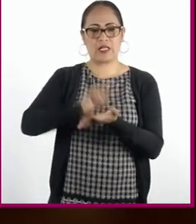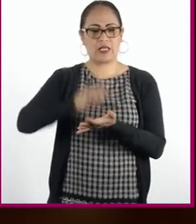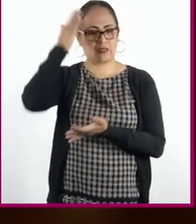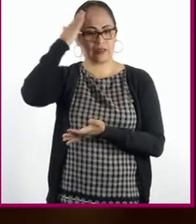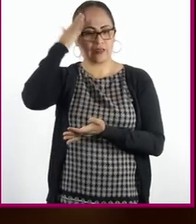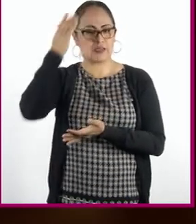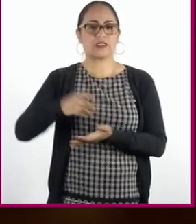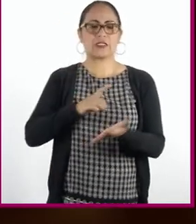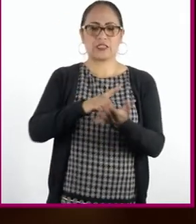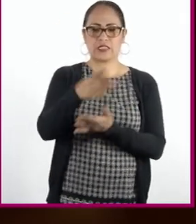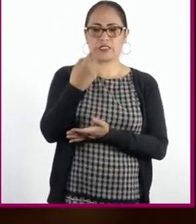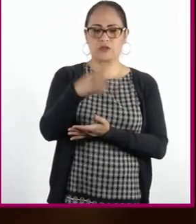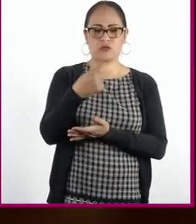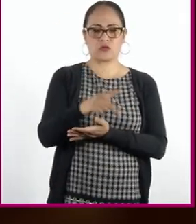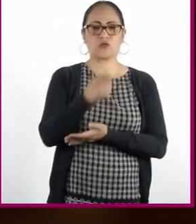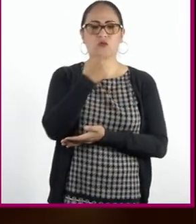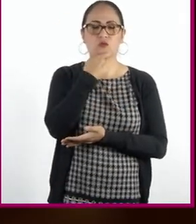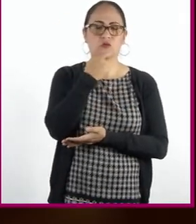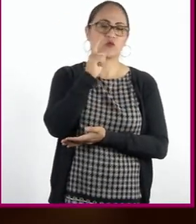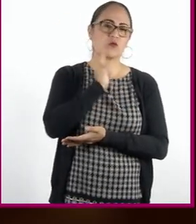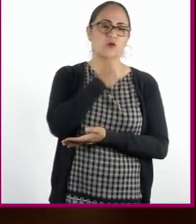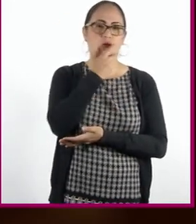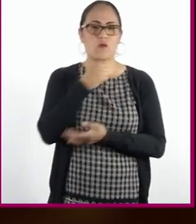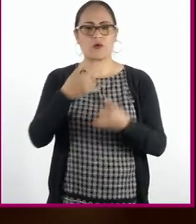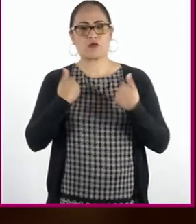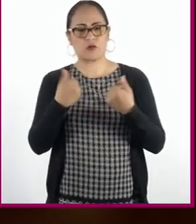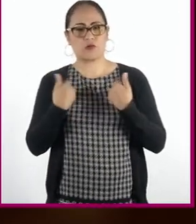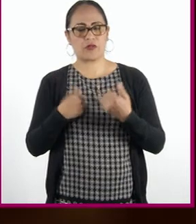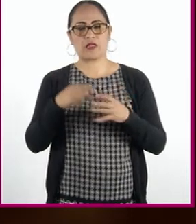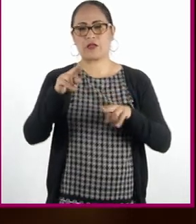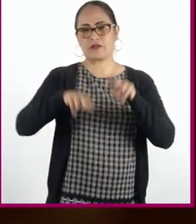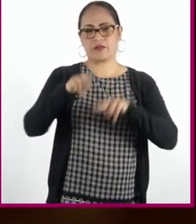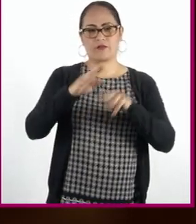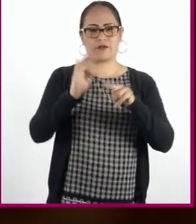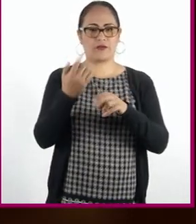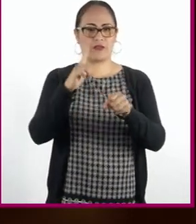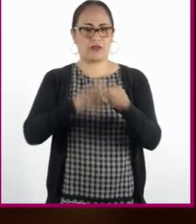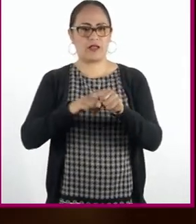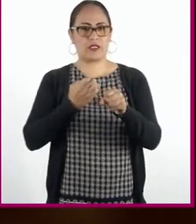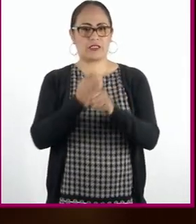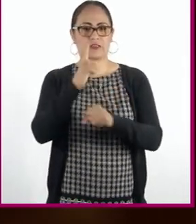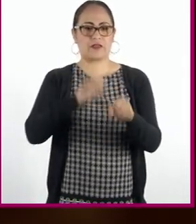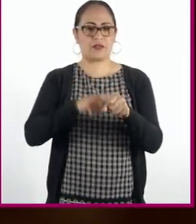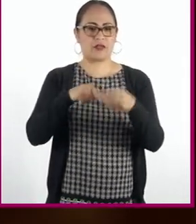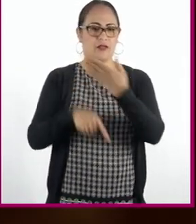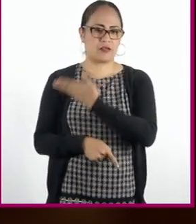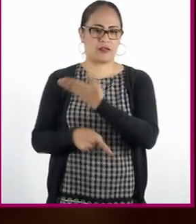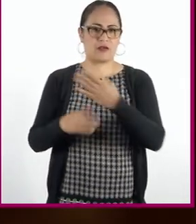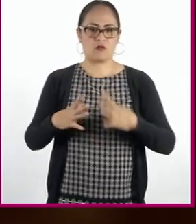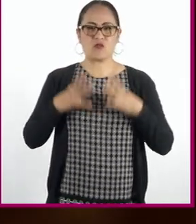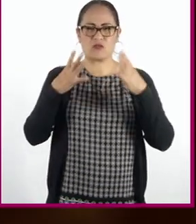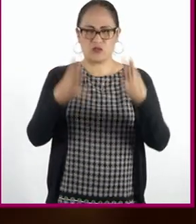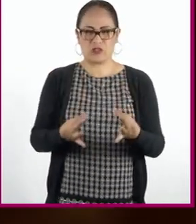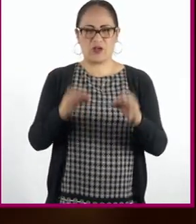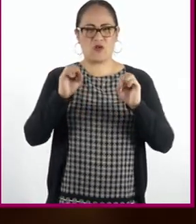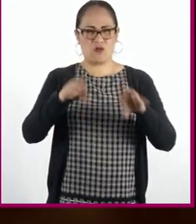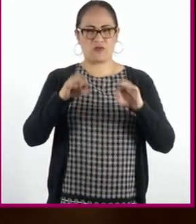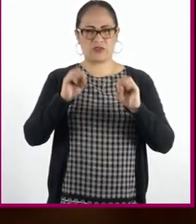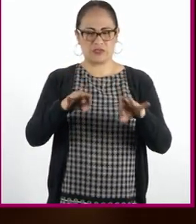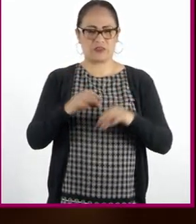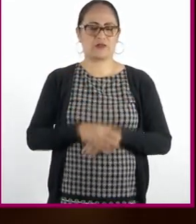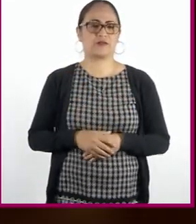Niñas, Niños y Adolescentes, se crearon a nivel federal y estatal las Procuradurías de Protección.